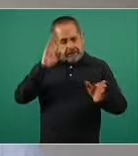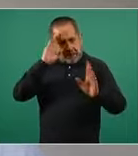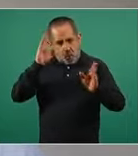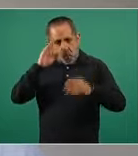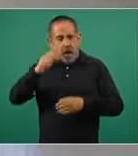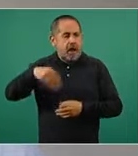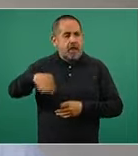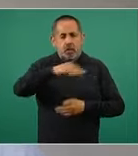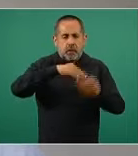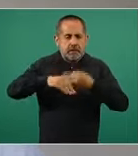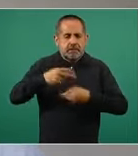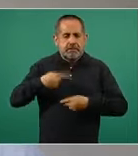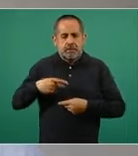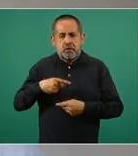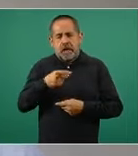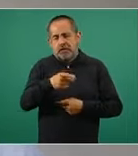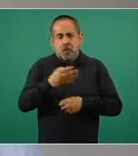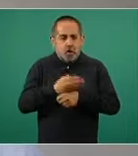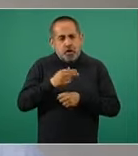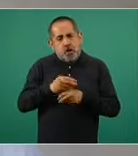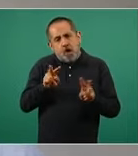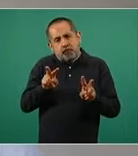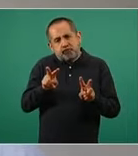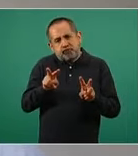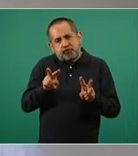todas las personas que están sintonizando esta